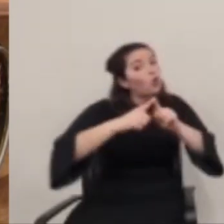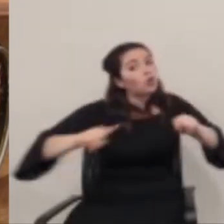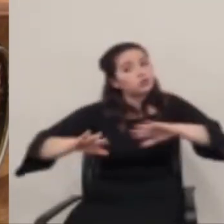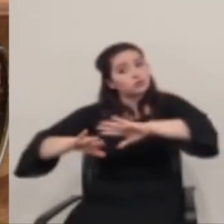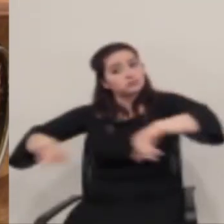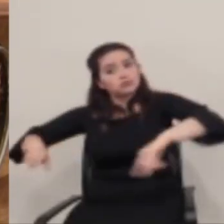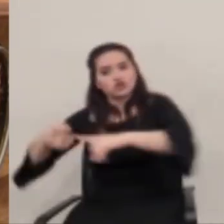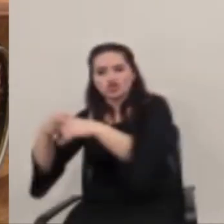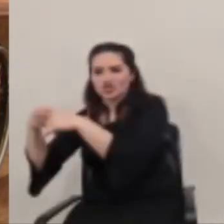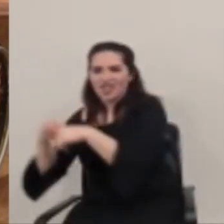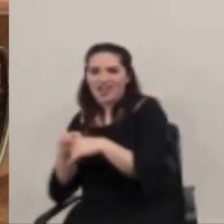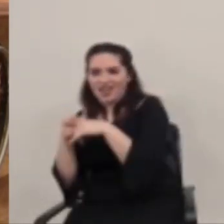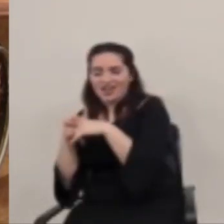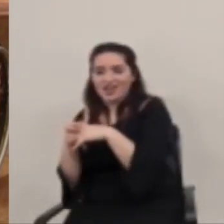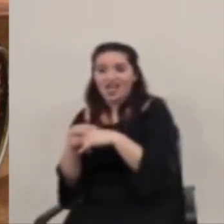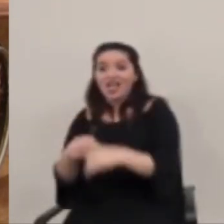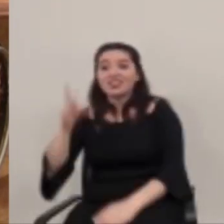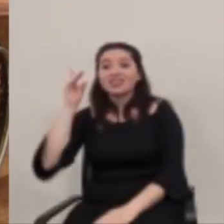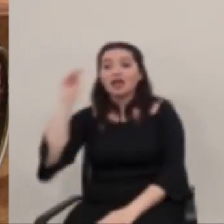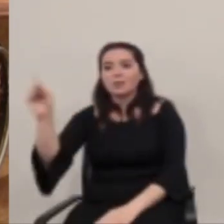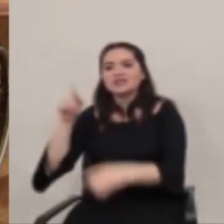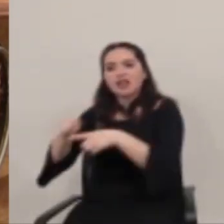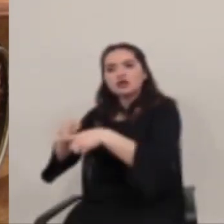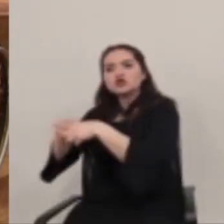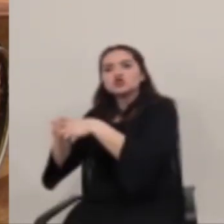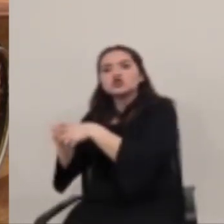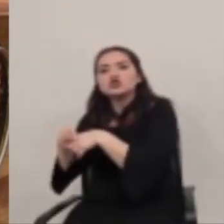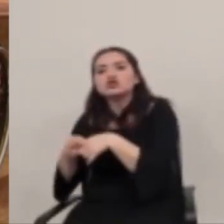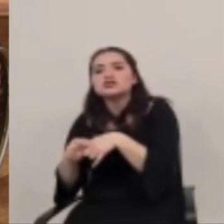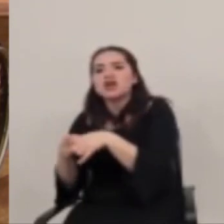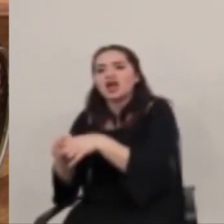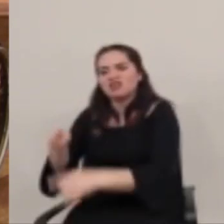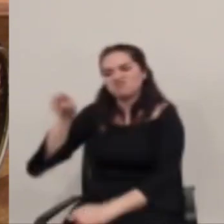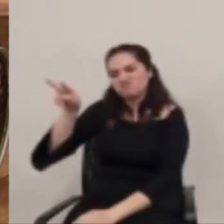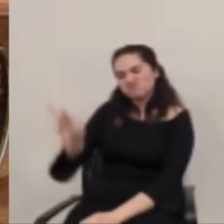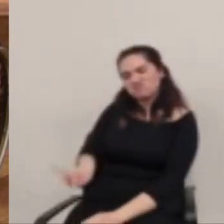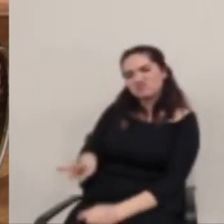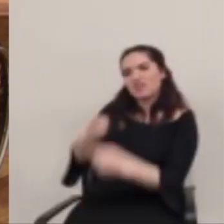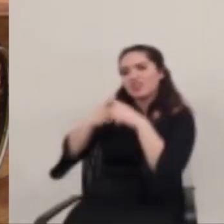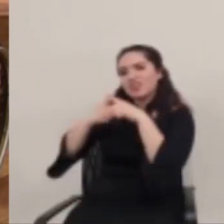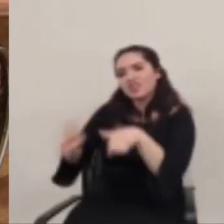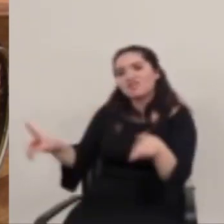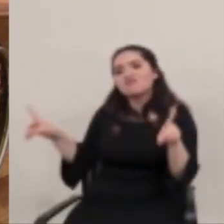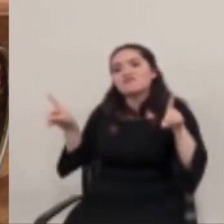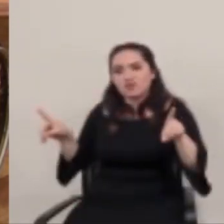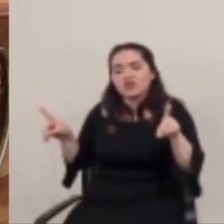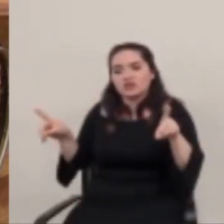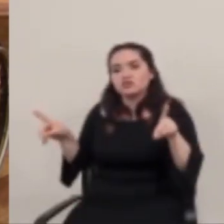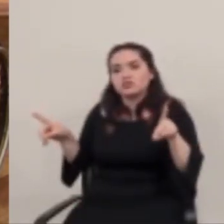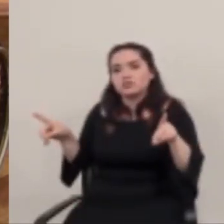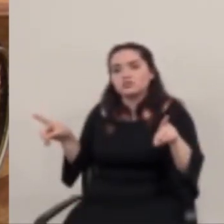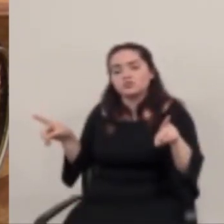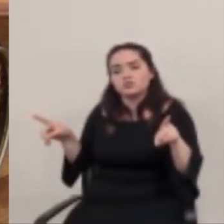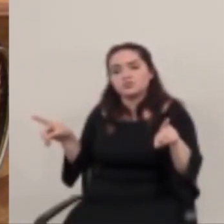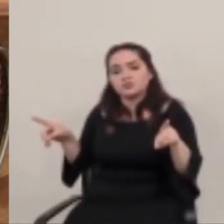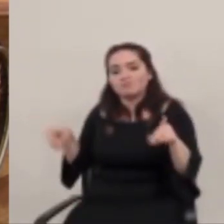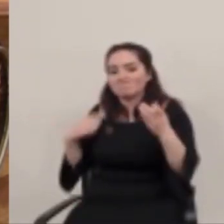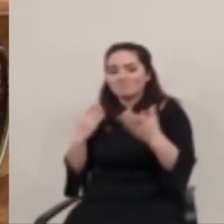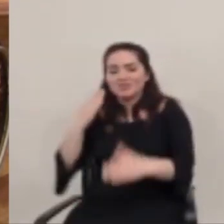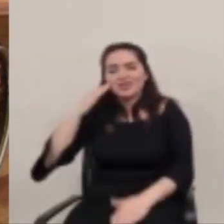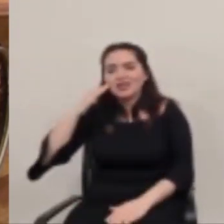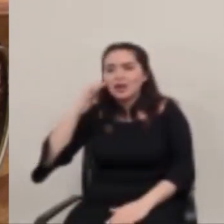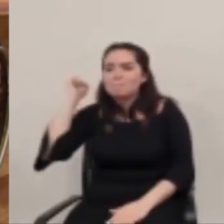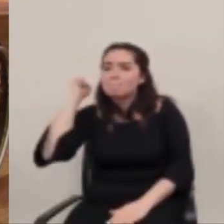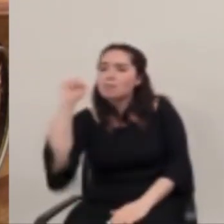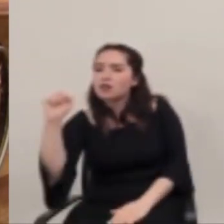es lo social. Y la discapacidad es algo social que ha sido visto de manera diversa, ¿no es cierto? Desde el infanticidio